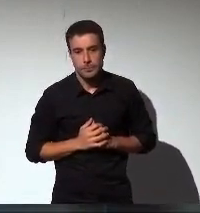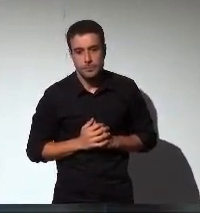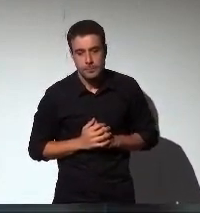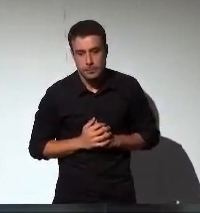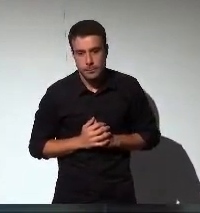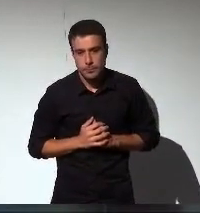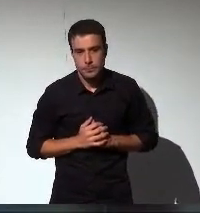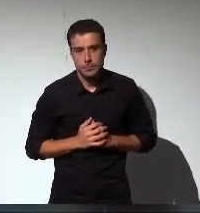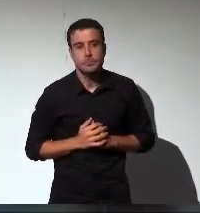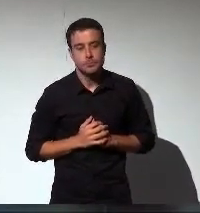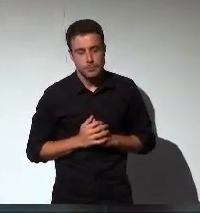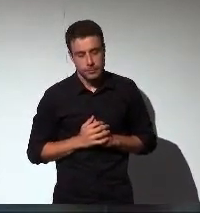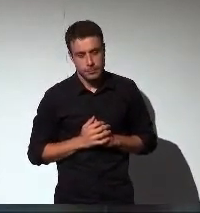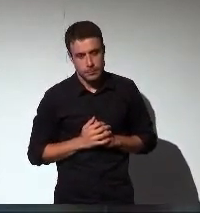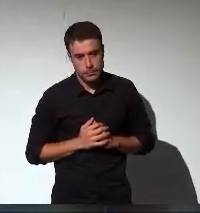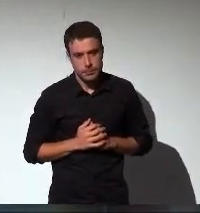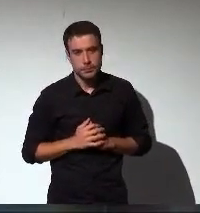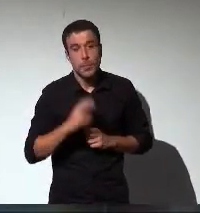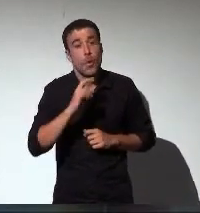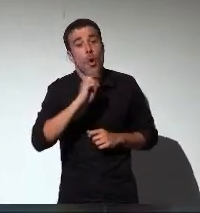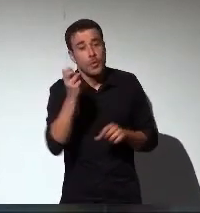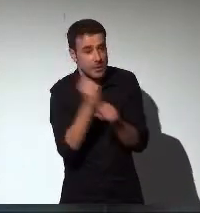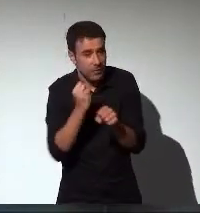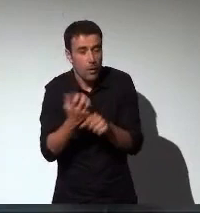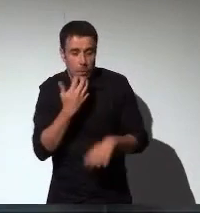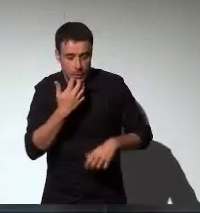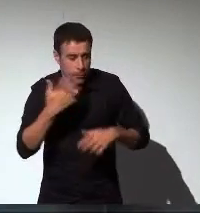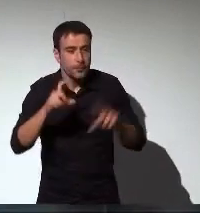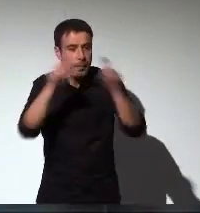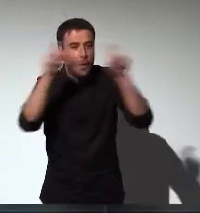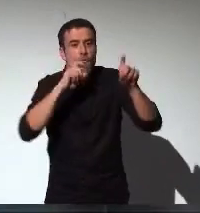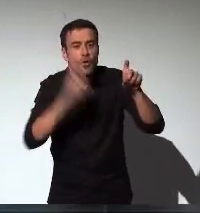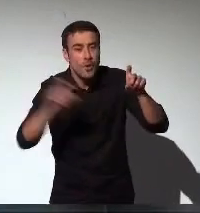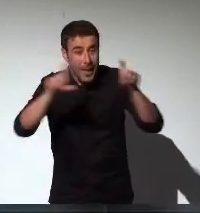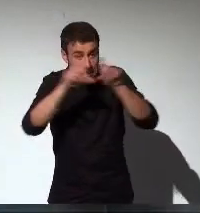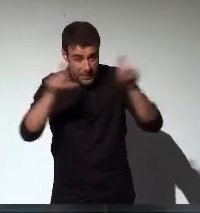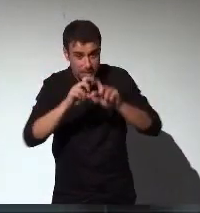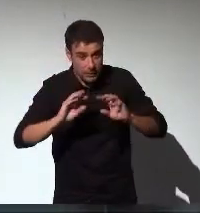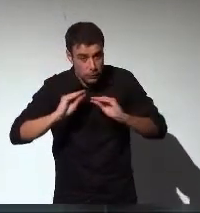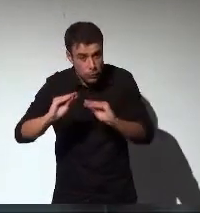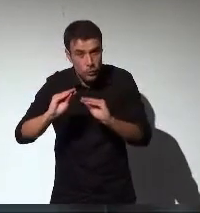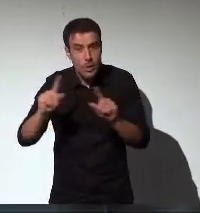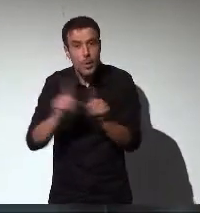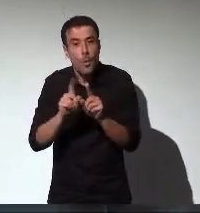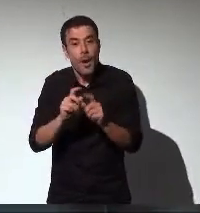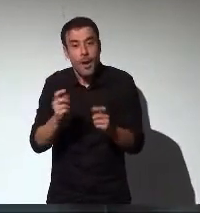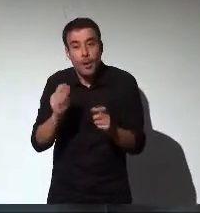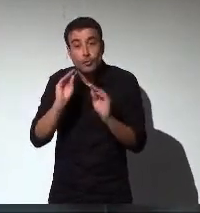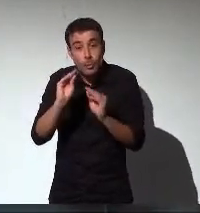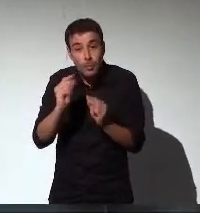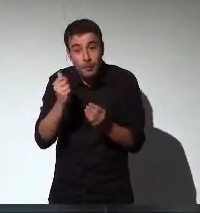similares, como pueden ser fundaciones de empresas, donde lo que dan es parte de sus